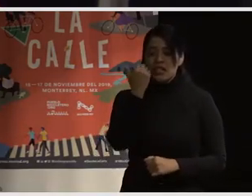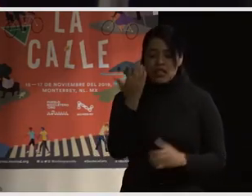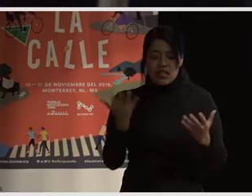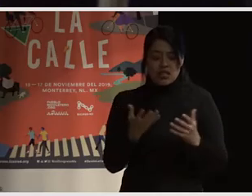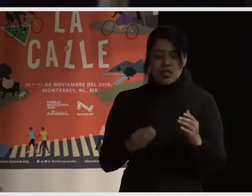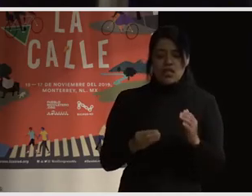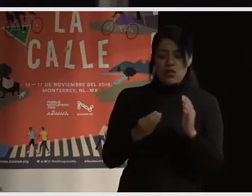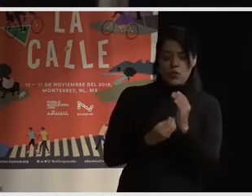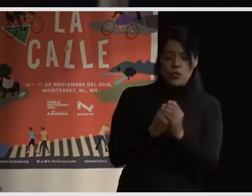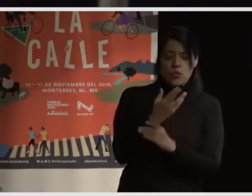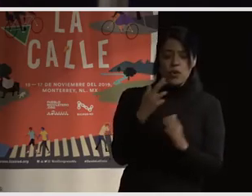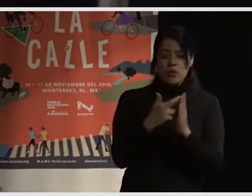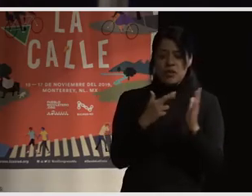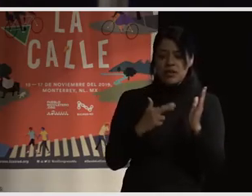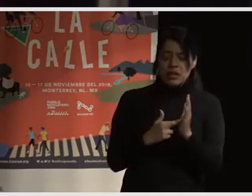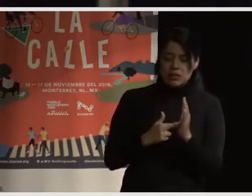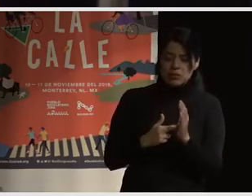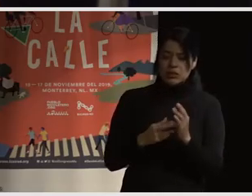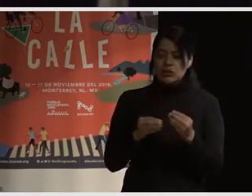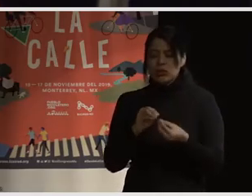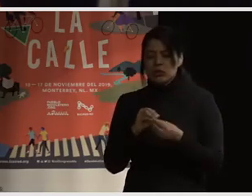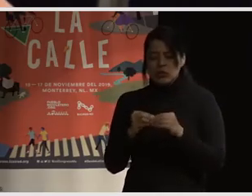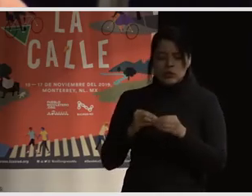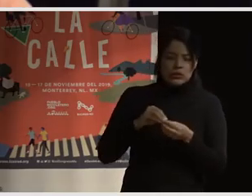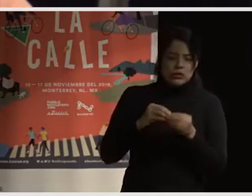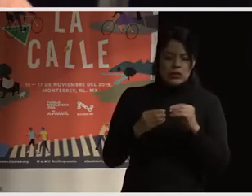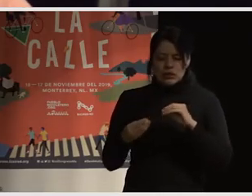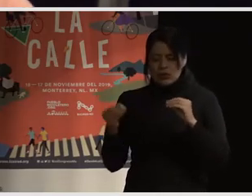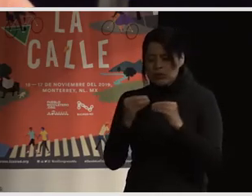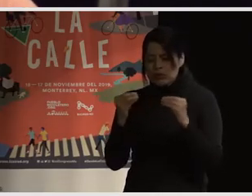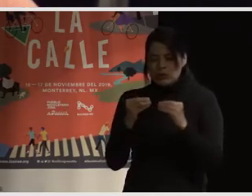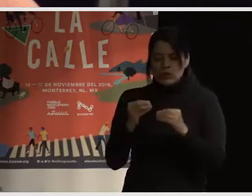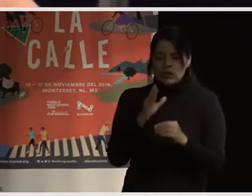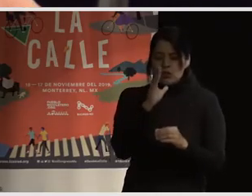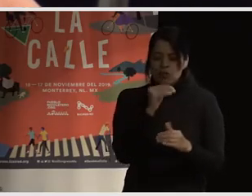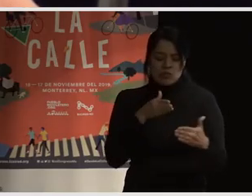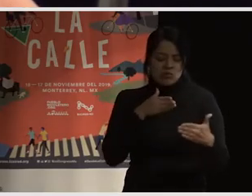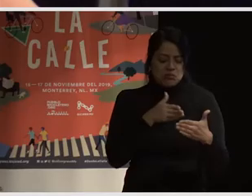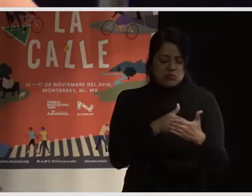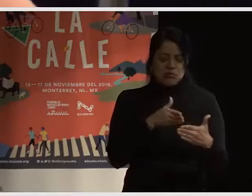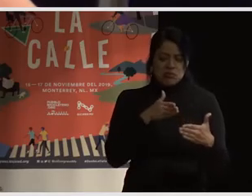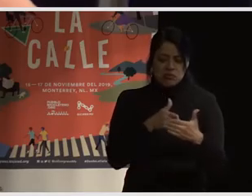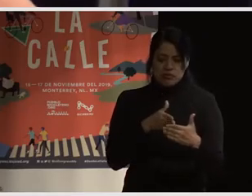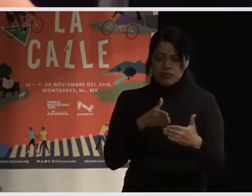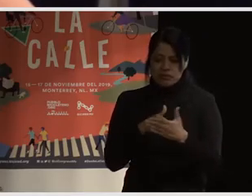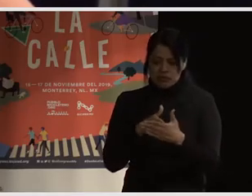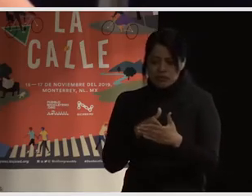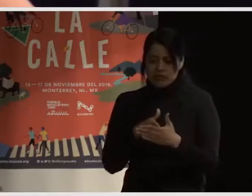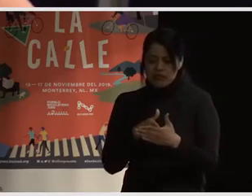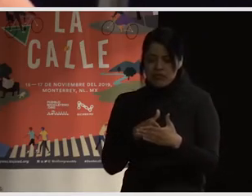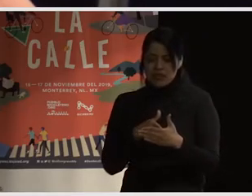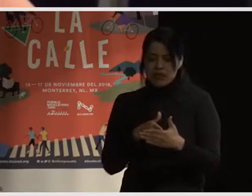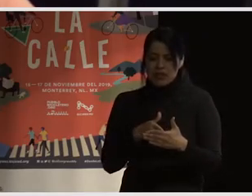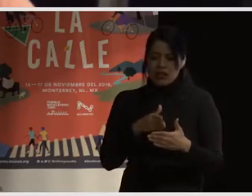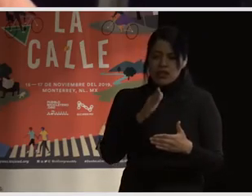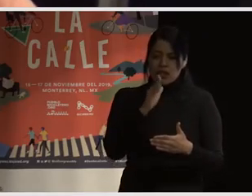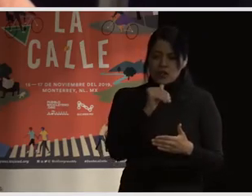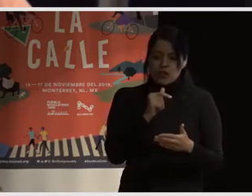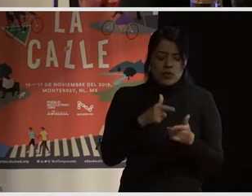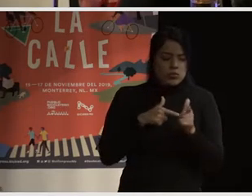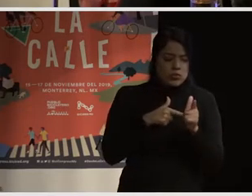se convierte en una lucha interna interminable que no nos deja avanzar y nos deja estar en un momento de